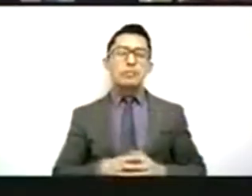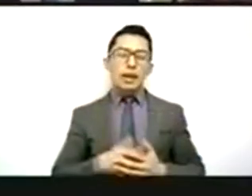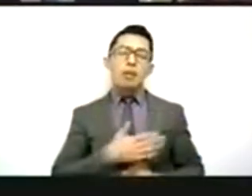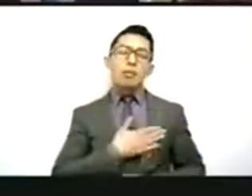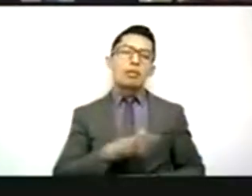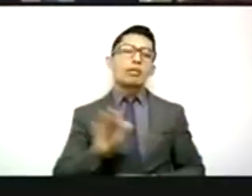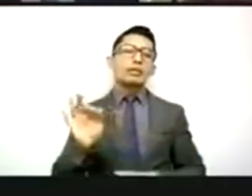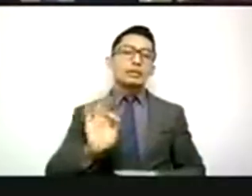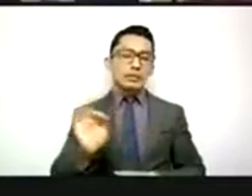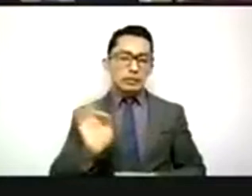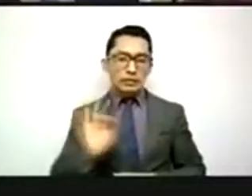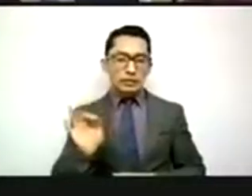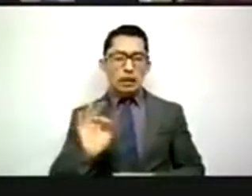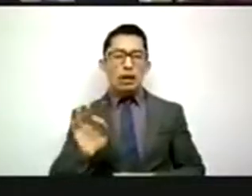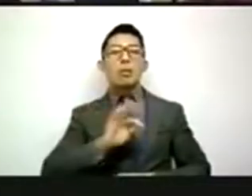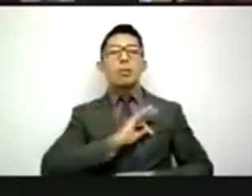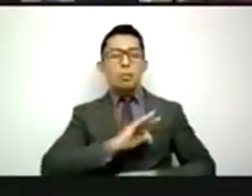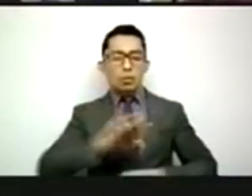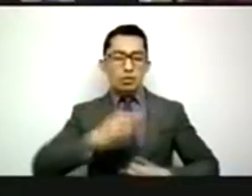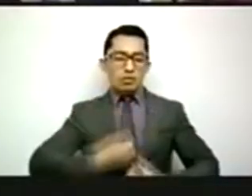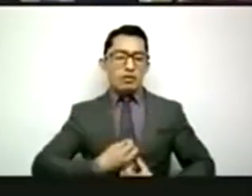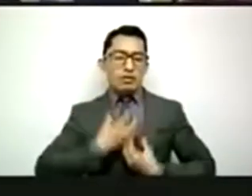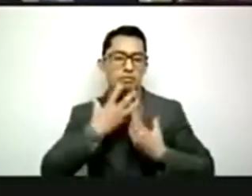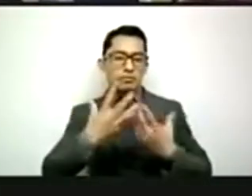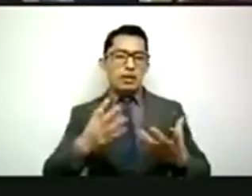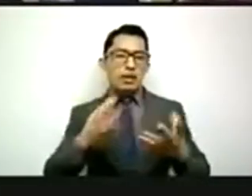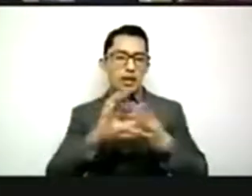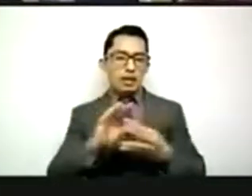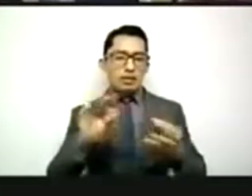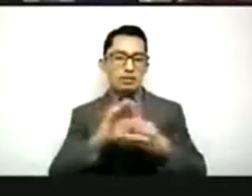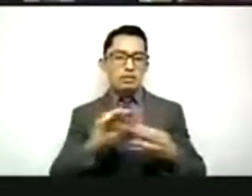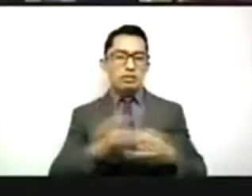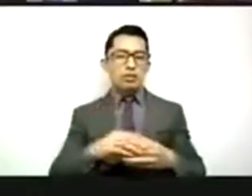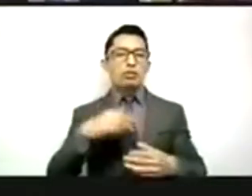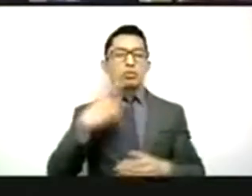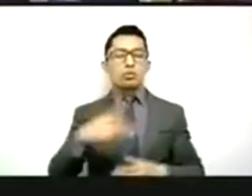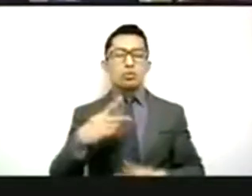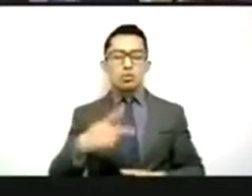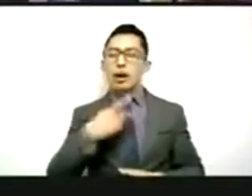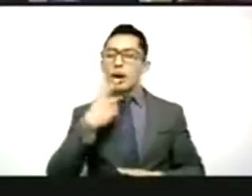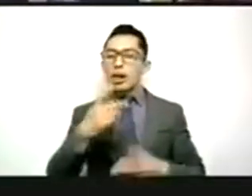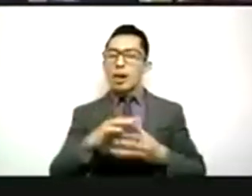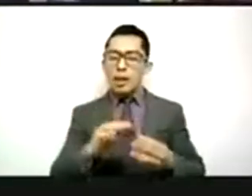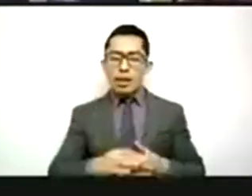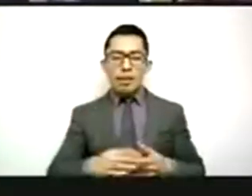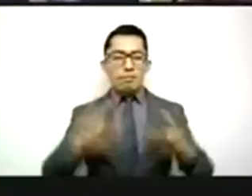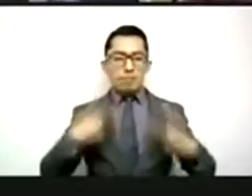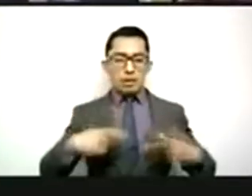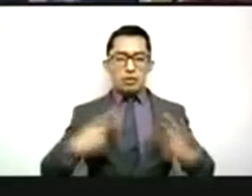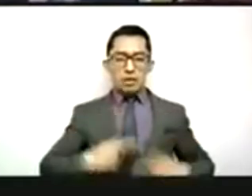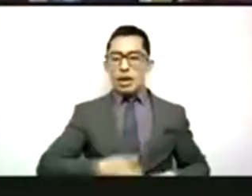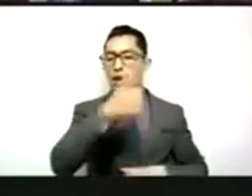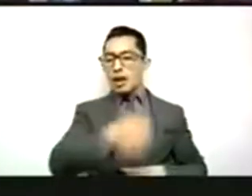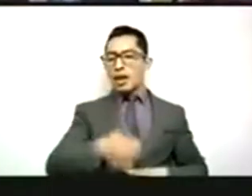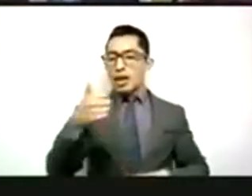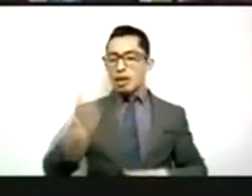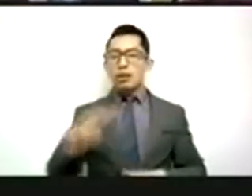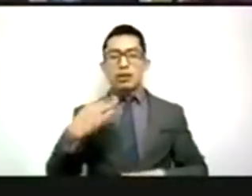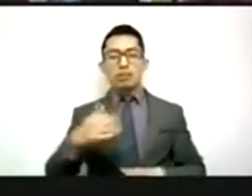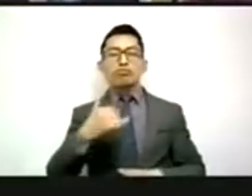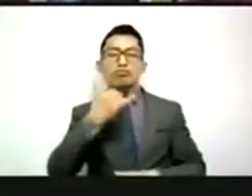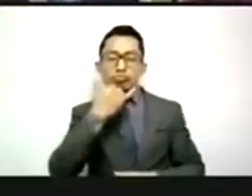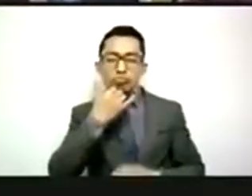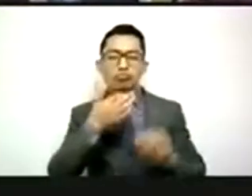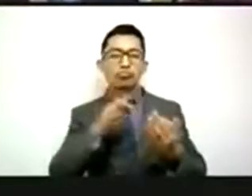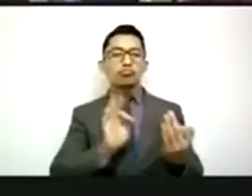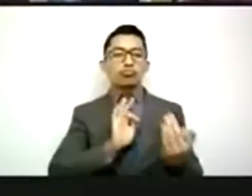puedan externar de viva voz y de manera personal e individual una disculpa. Así es que sí, me